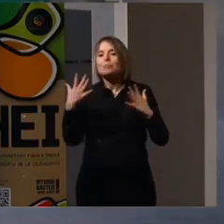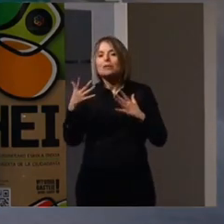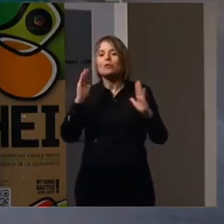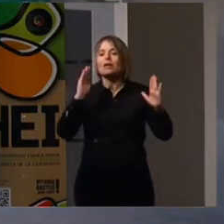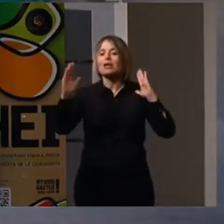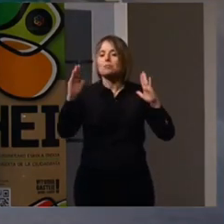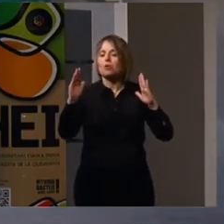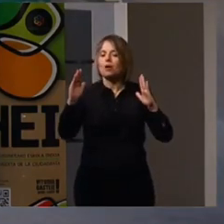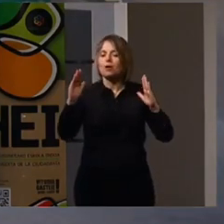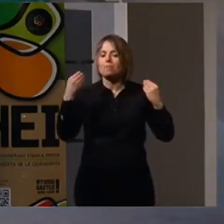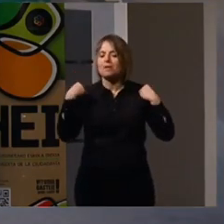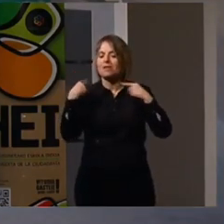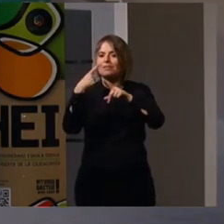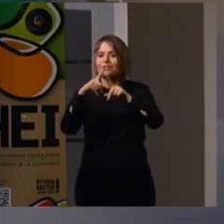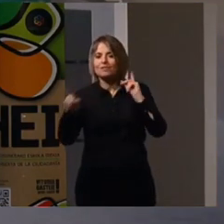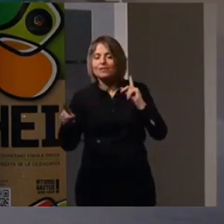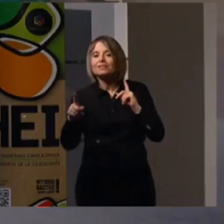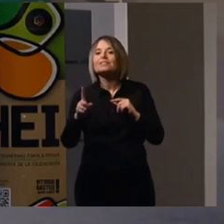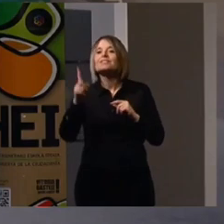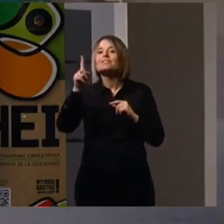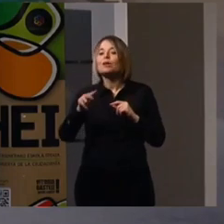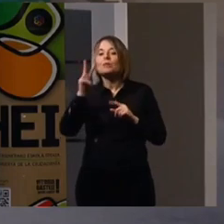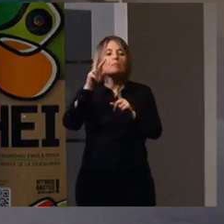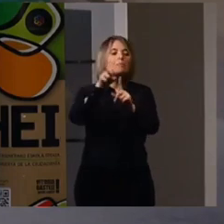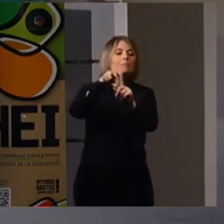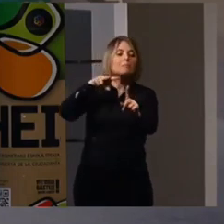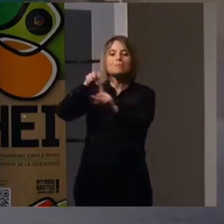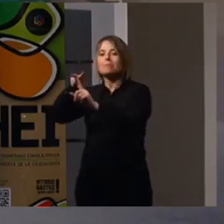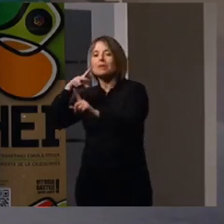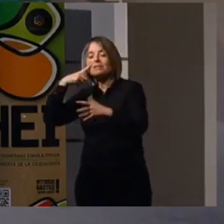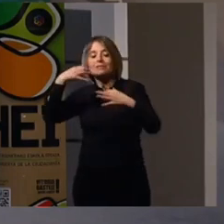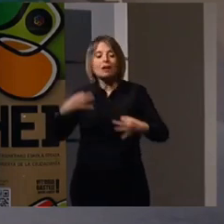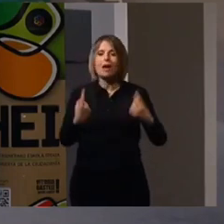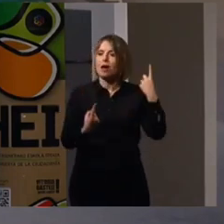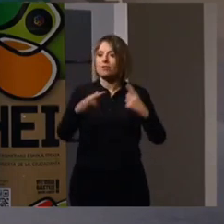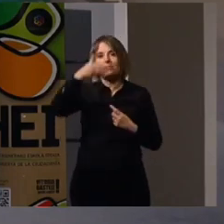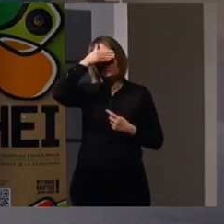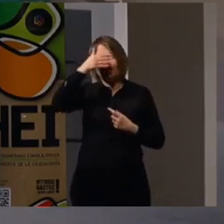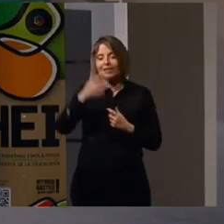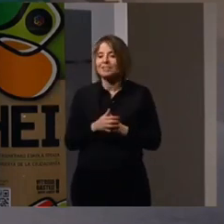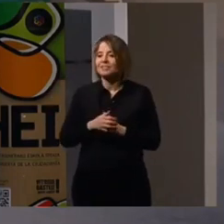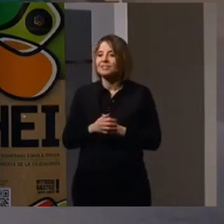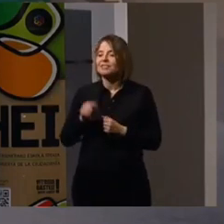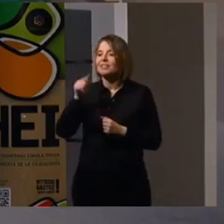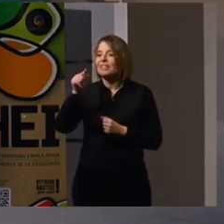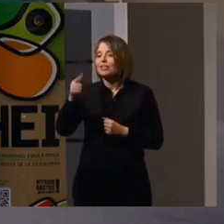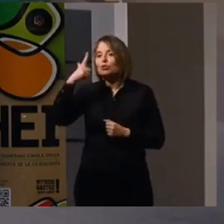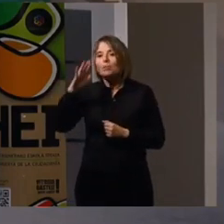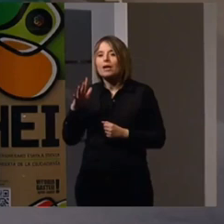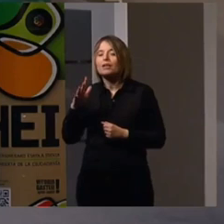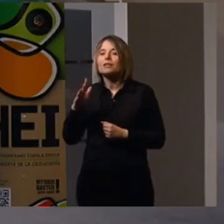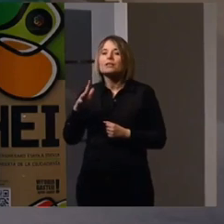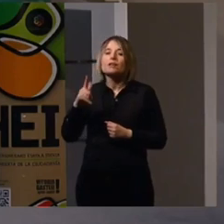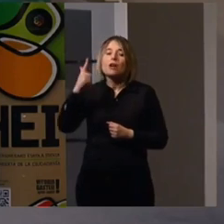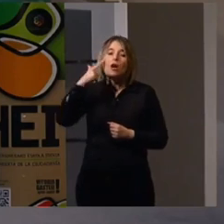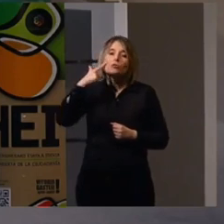que está en momentos vitales muy distintos al tuyo, también ves dimensiones de la realidad que habitualmente no ves. Entonces, estas burbujas de discurso de es